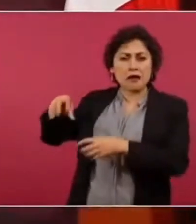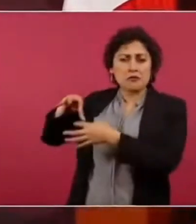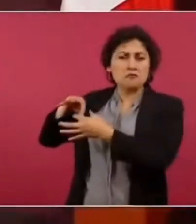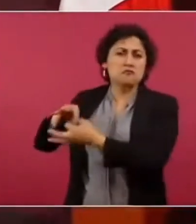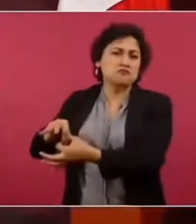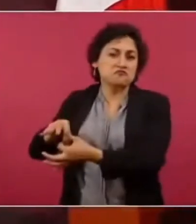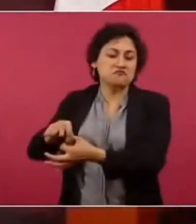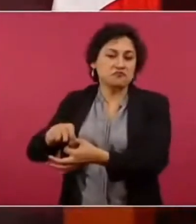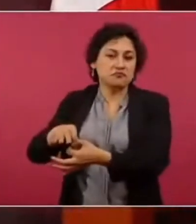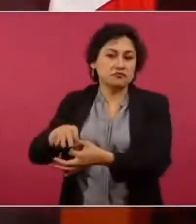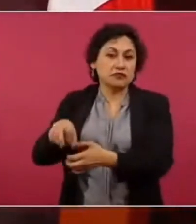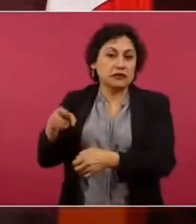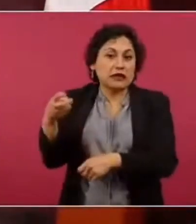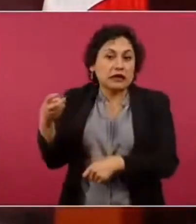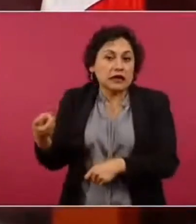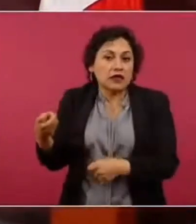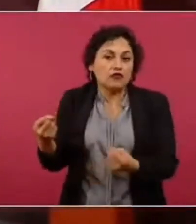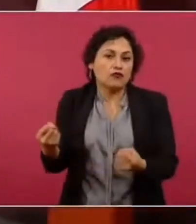mucho.